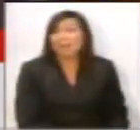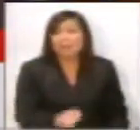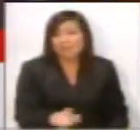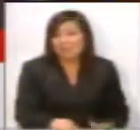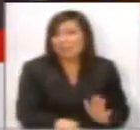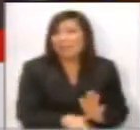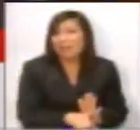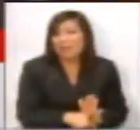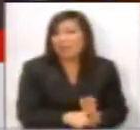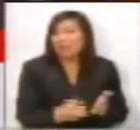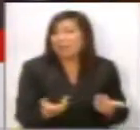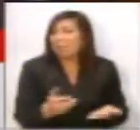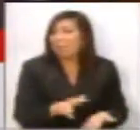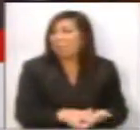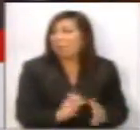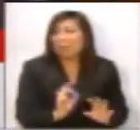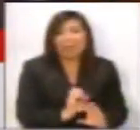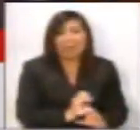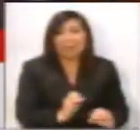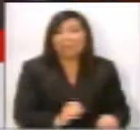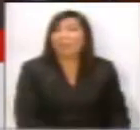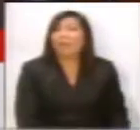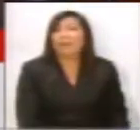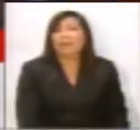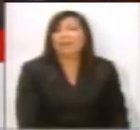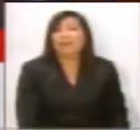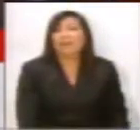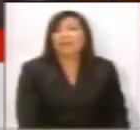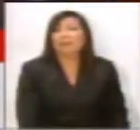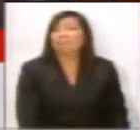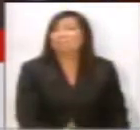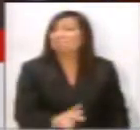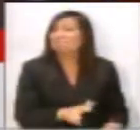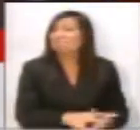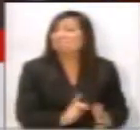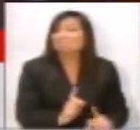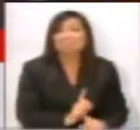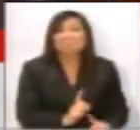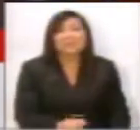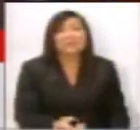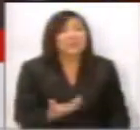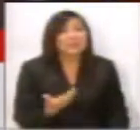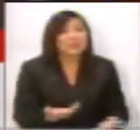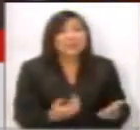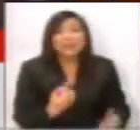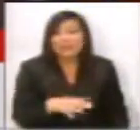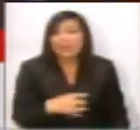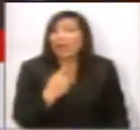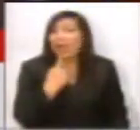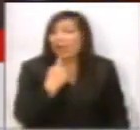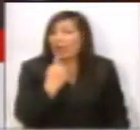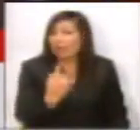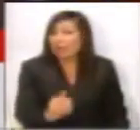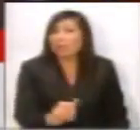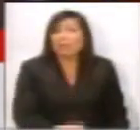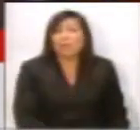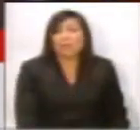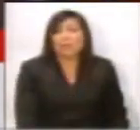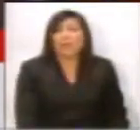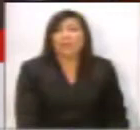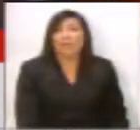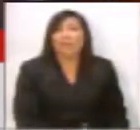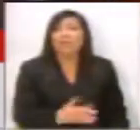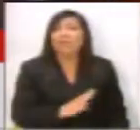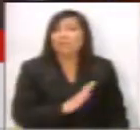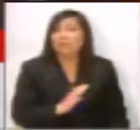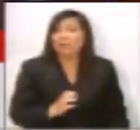ley aquí no se ha aprobado. No se ha aprobado. A pesar de que se ha dicho que es